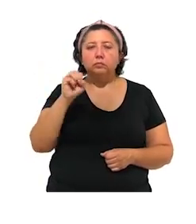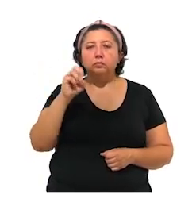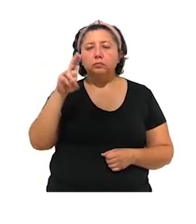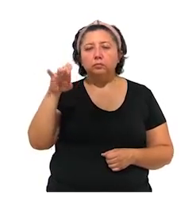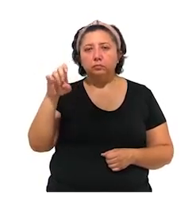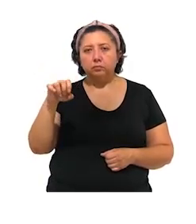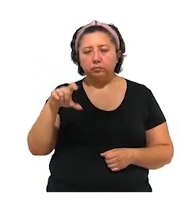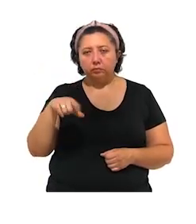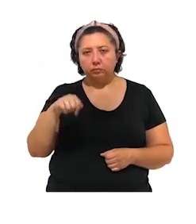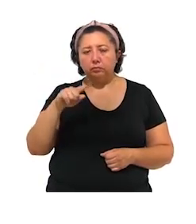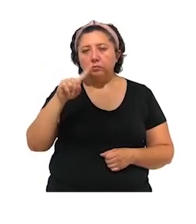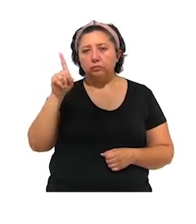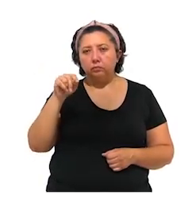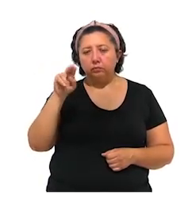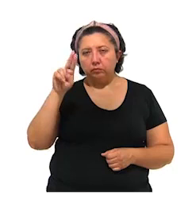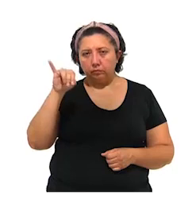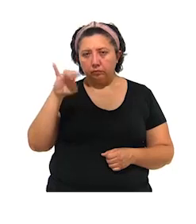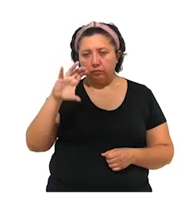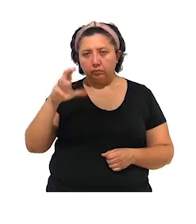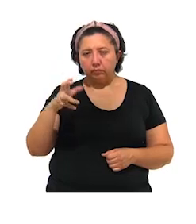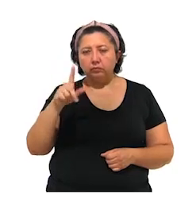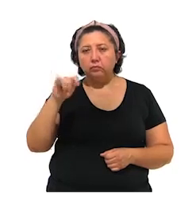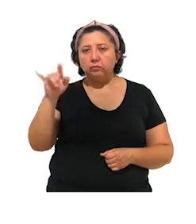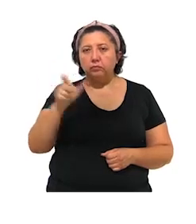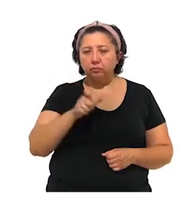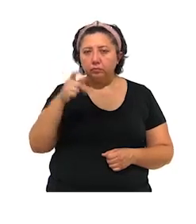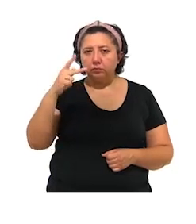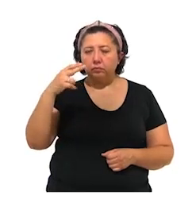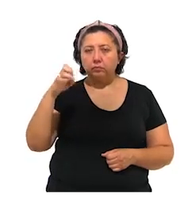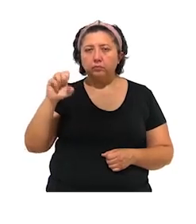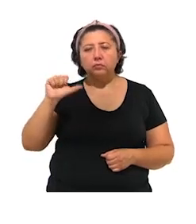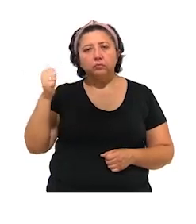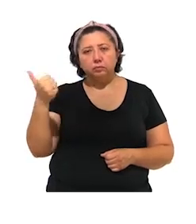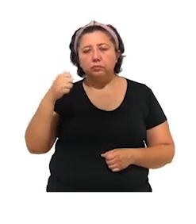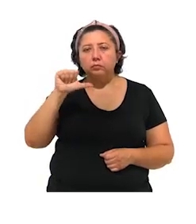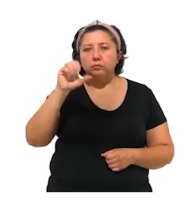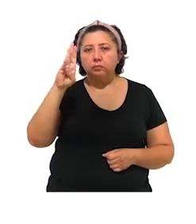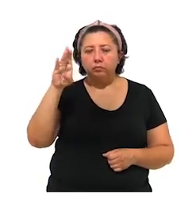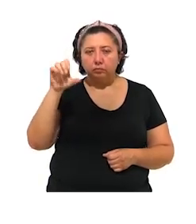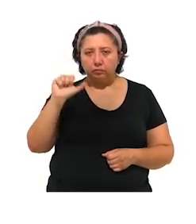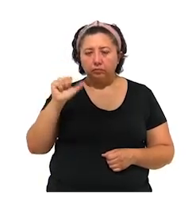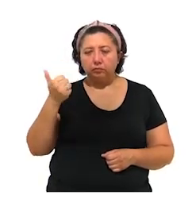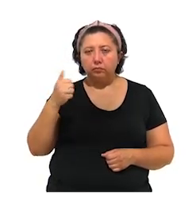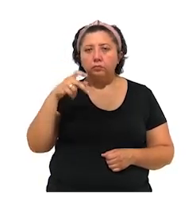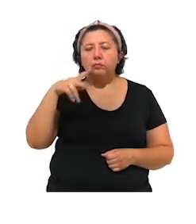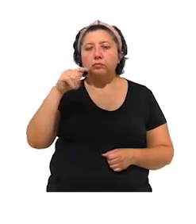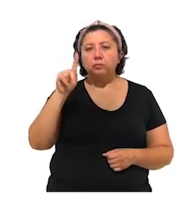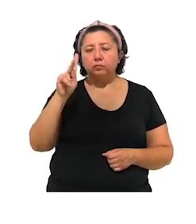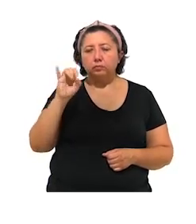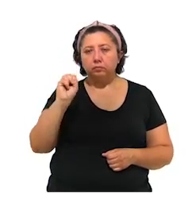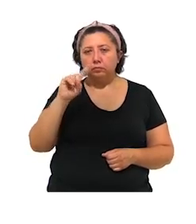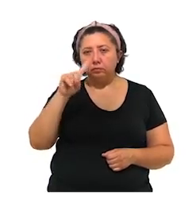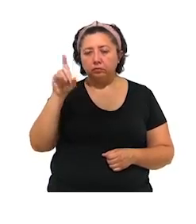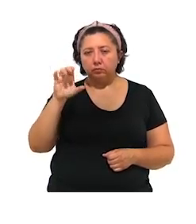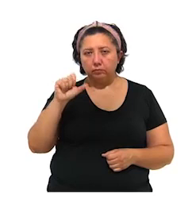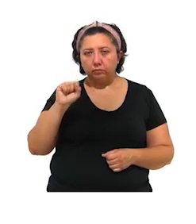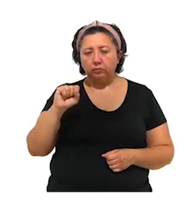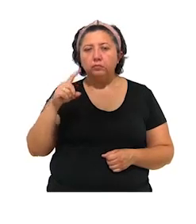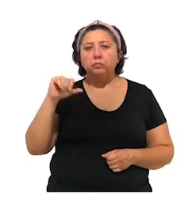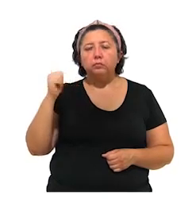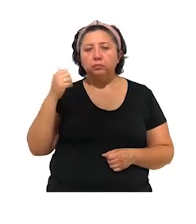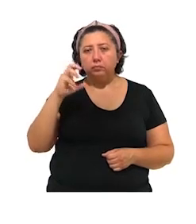Cacalchén, Sisantum, Sinanché y Tixpehual, 1 en Abalá, Buxos, Cansacap,